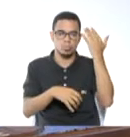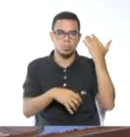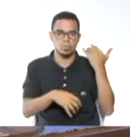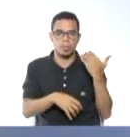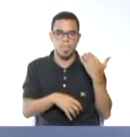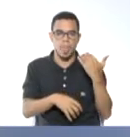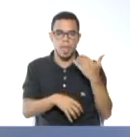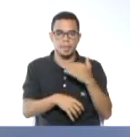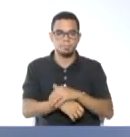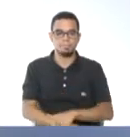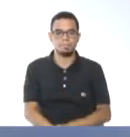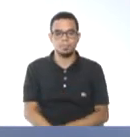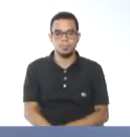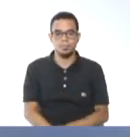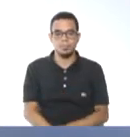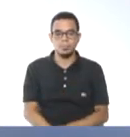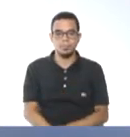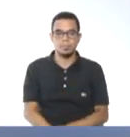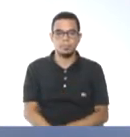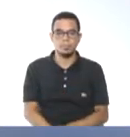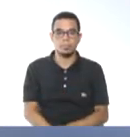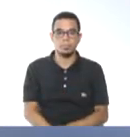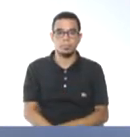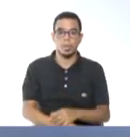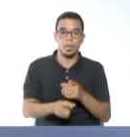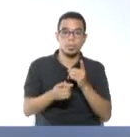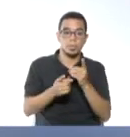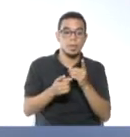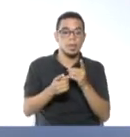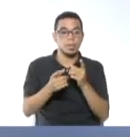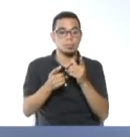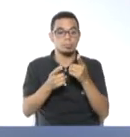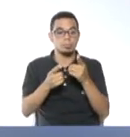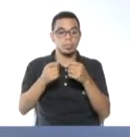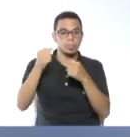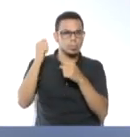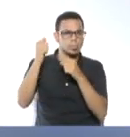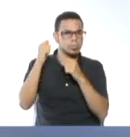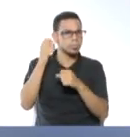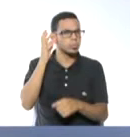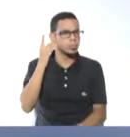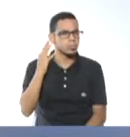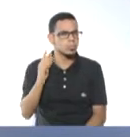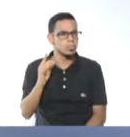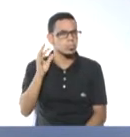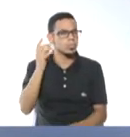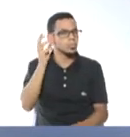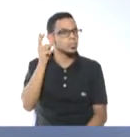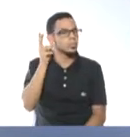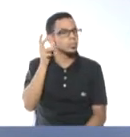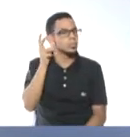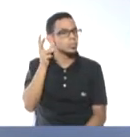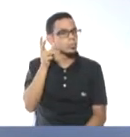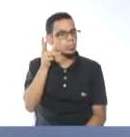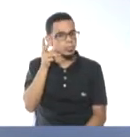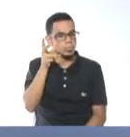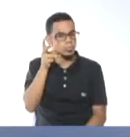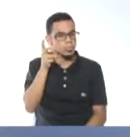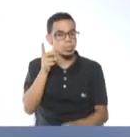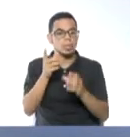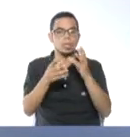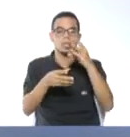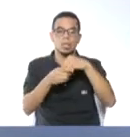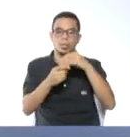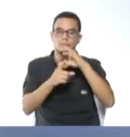va a acompañar uno de los instrumentos importantes dentro de nuestra cultura y que me gustaría